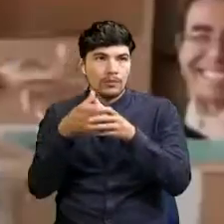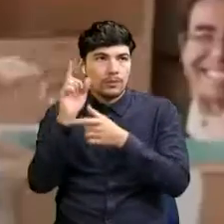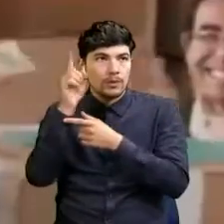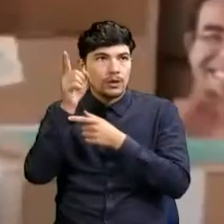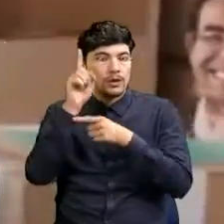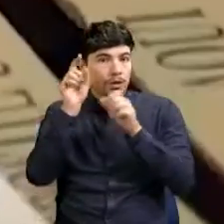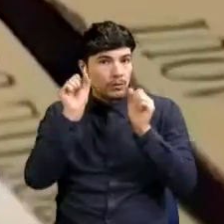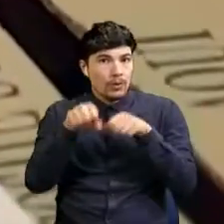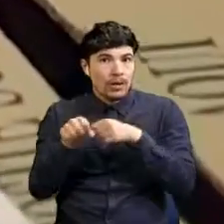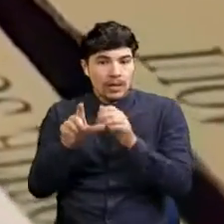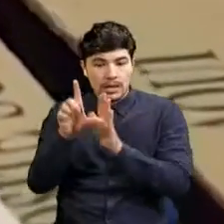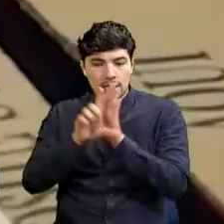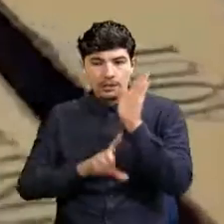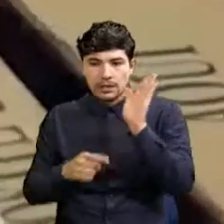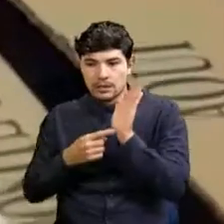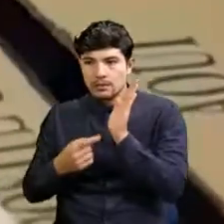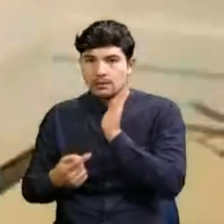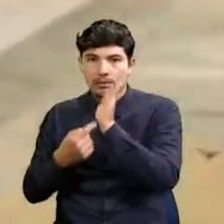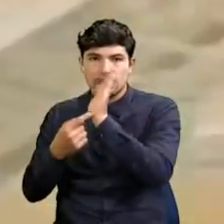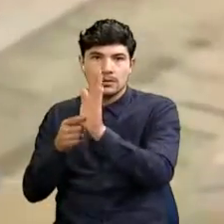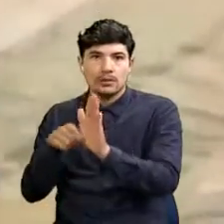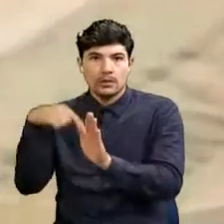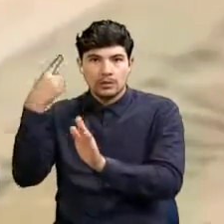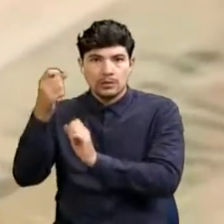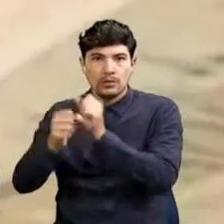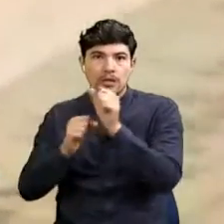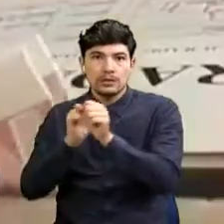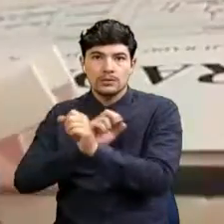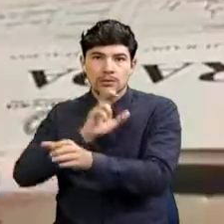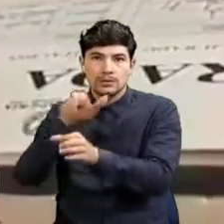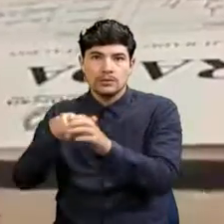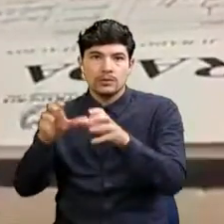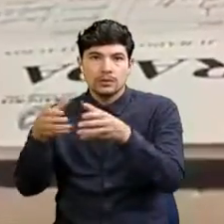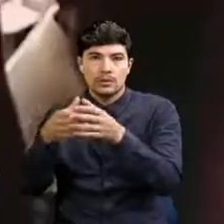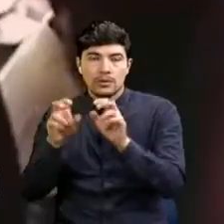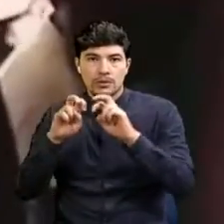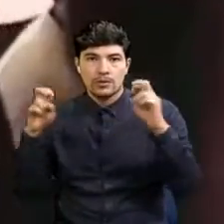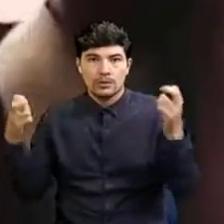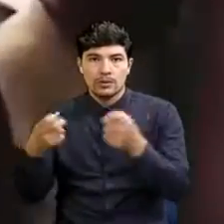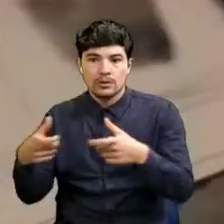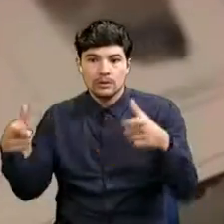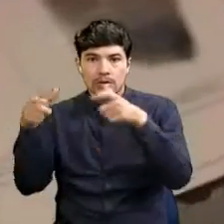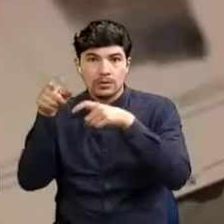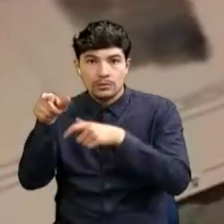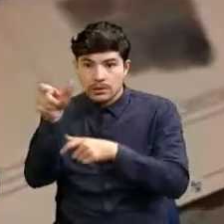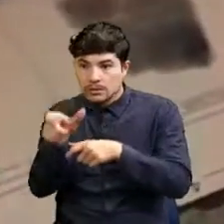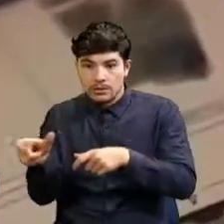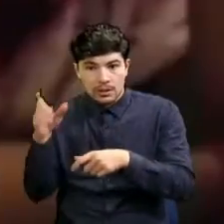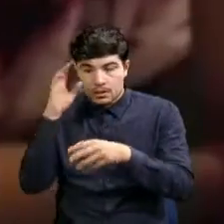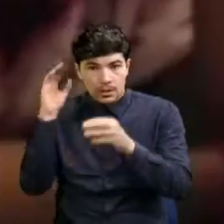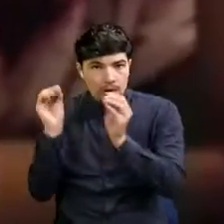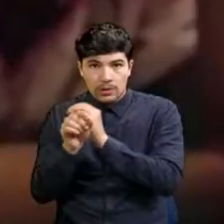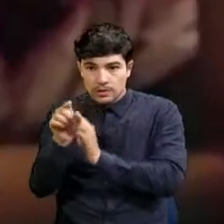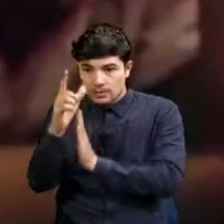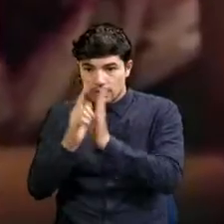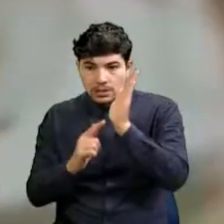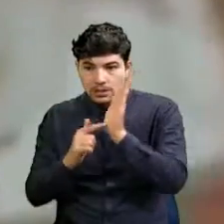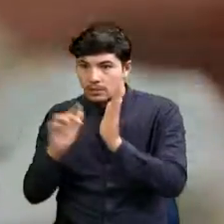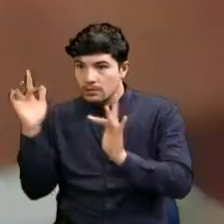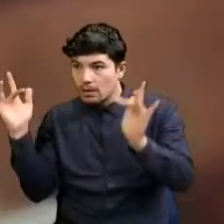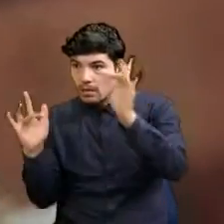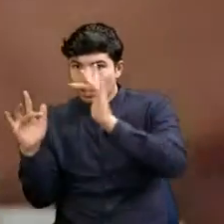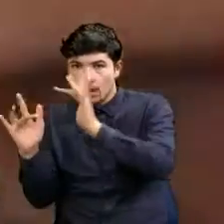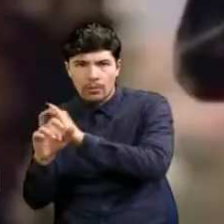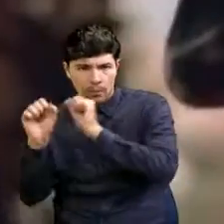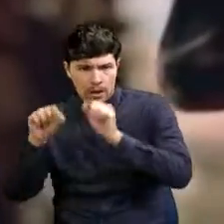en coalición para las elecciones del Congreso del próximo año. Según lo aprobado, el congresista que no esté de acuerdo con una lista de su partido en coalición con otro tendrá